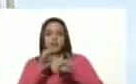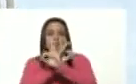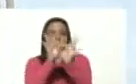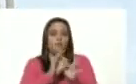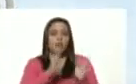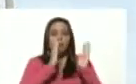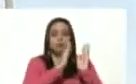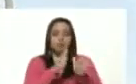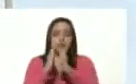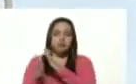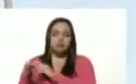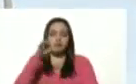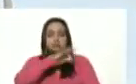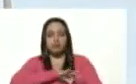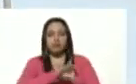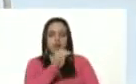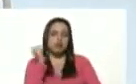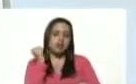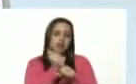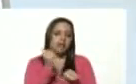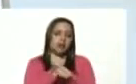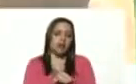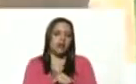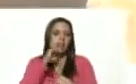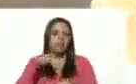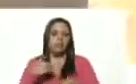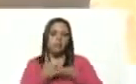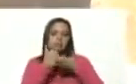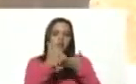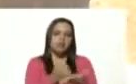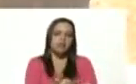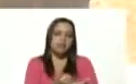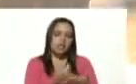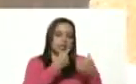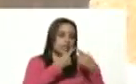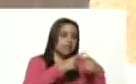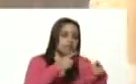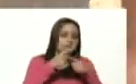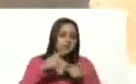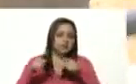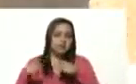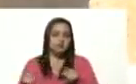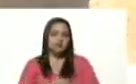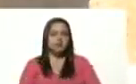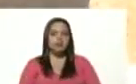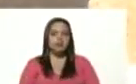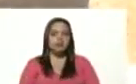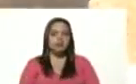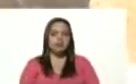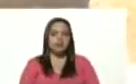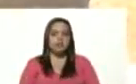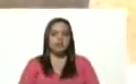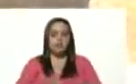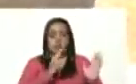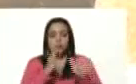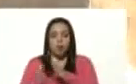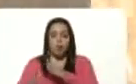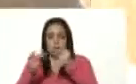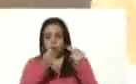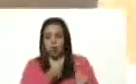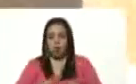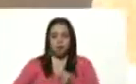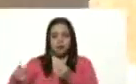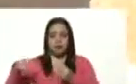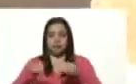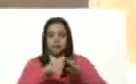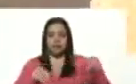organizativo, social y productivo que servirá para la diversificación de la economía en nuestros territorios.